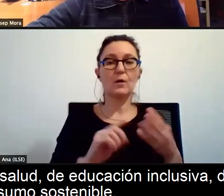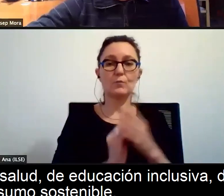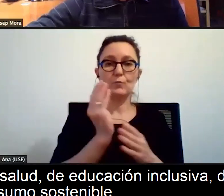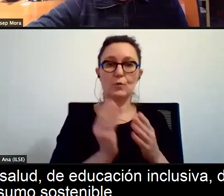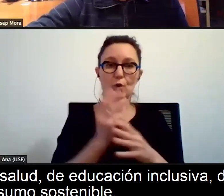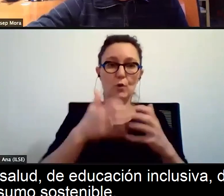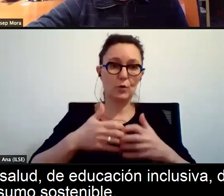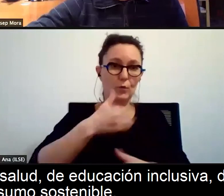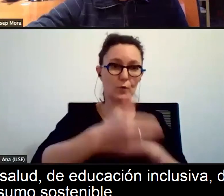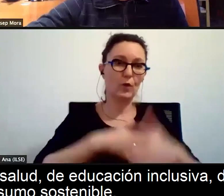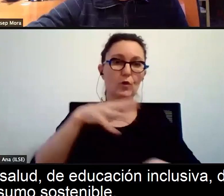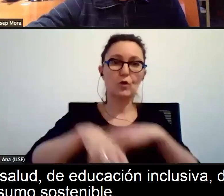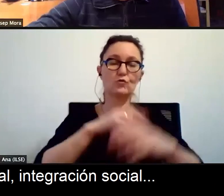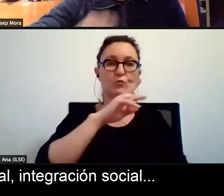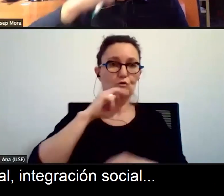consumo sostenible,